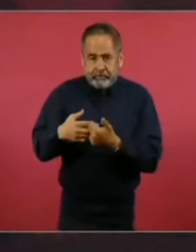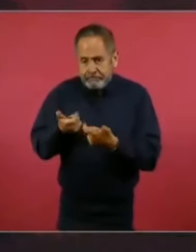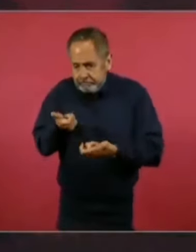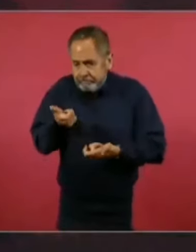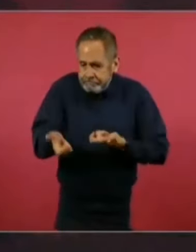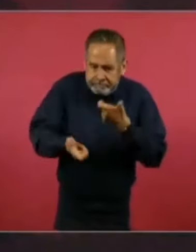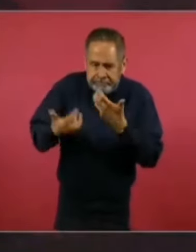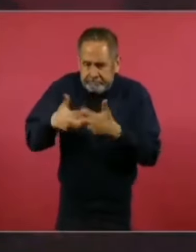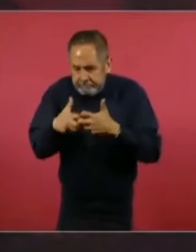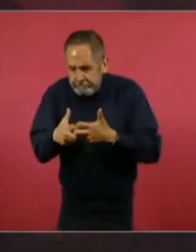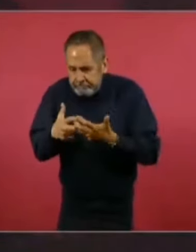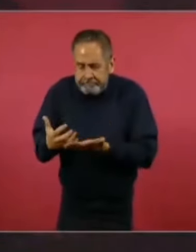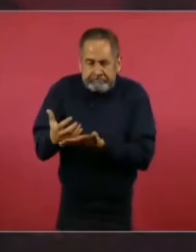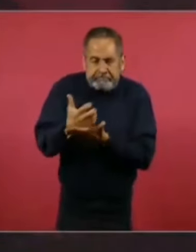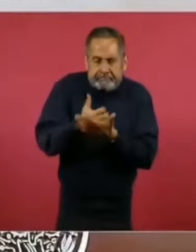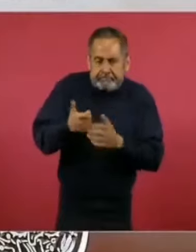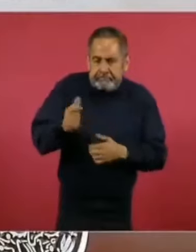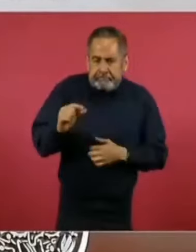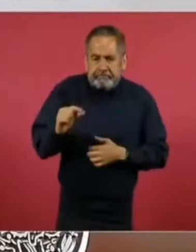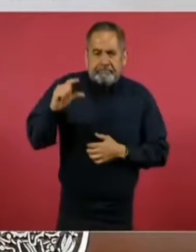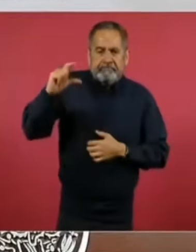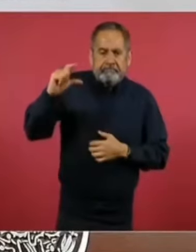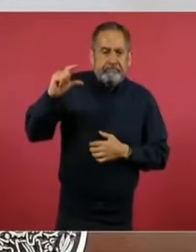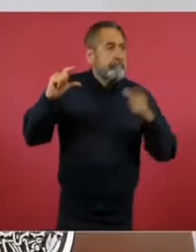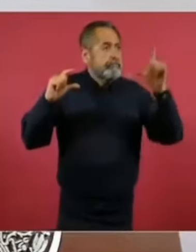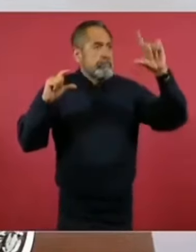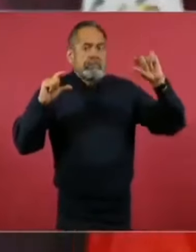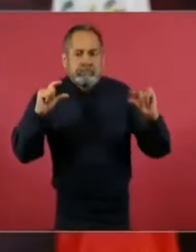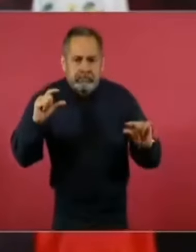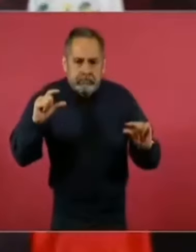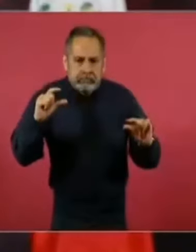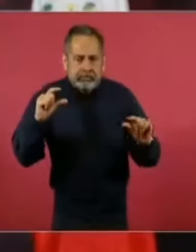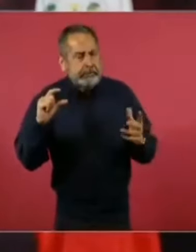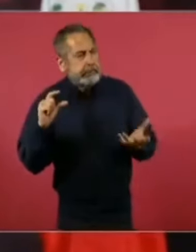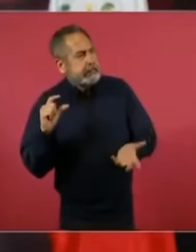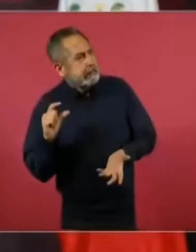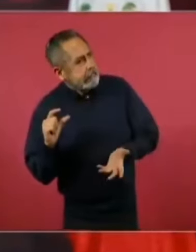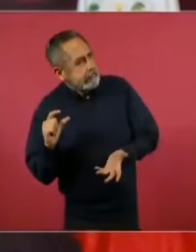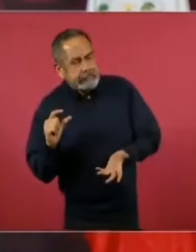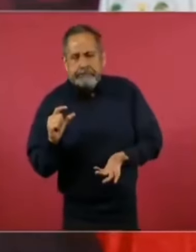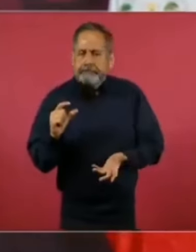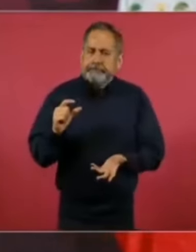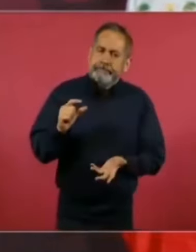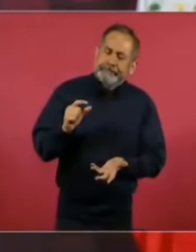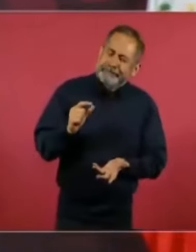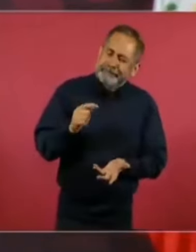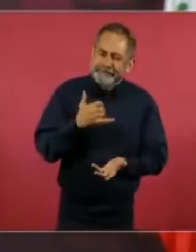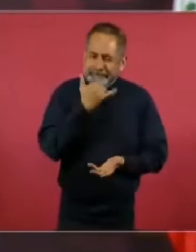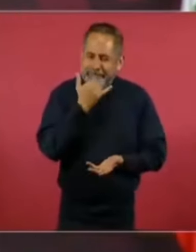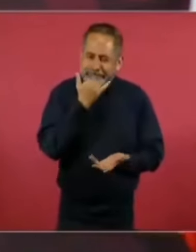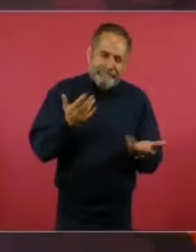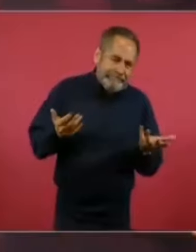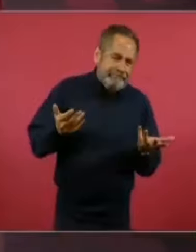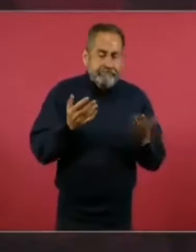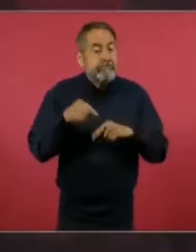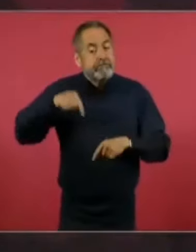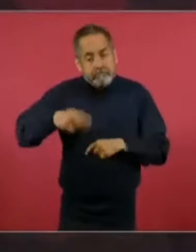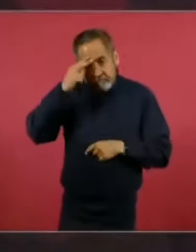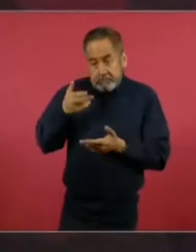que reciben muy poco. Es hasta ahora que hay precios de garantía, que se entregan de